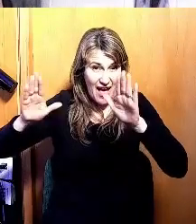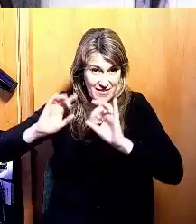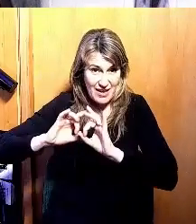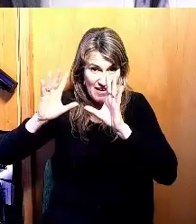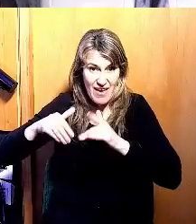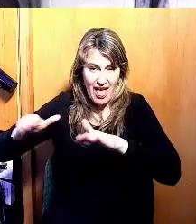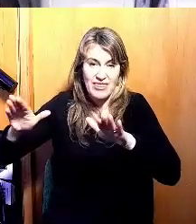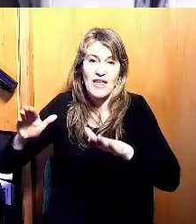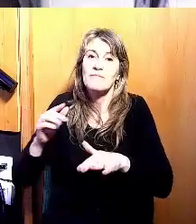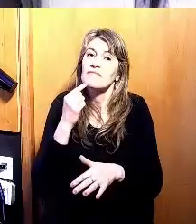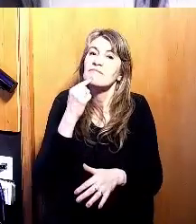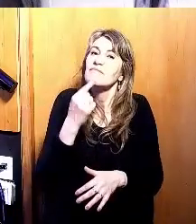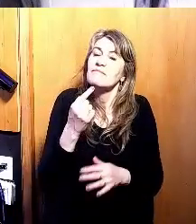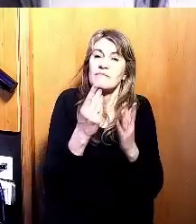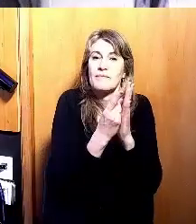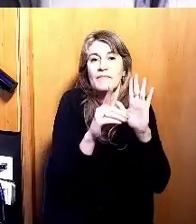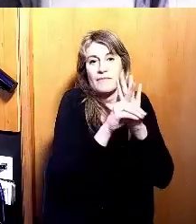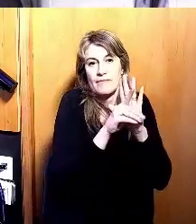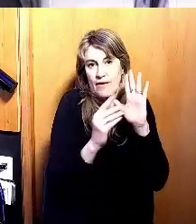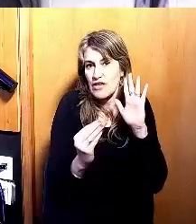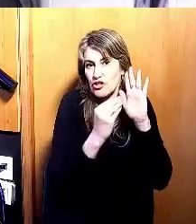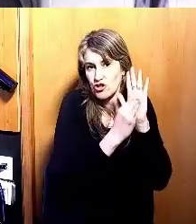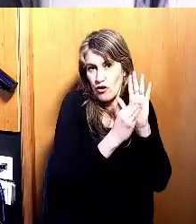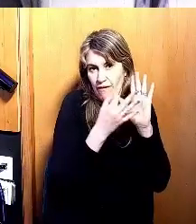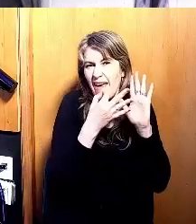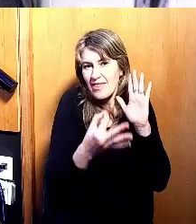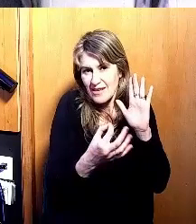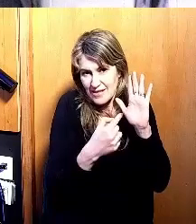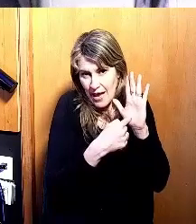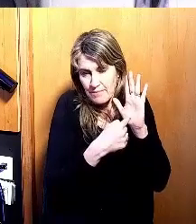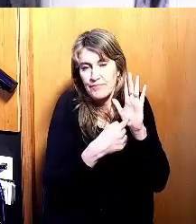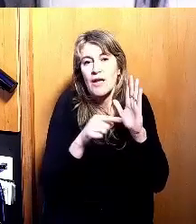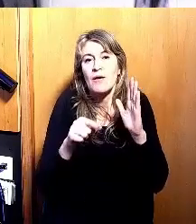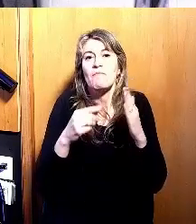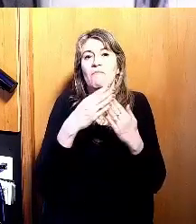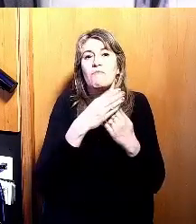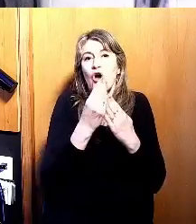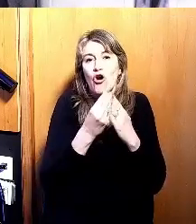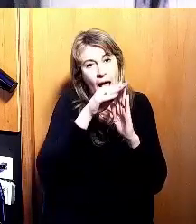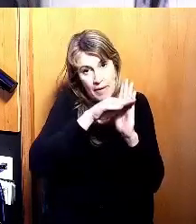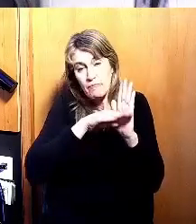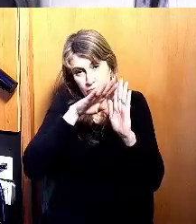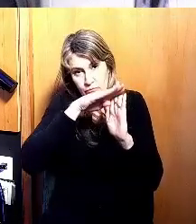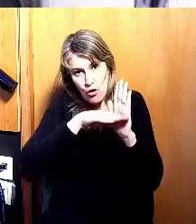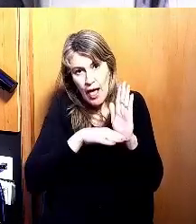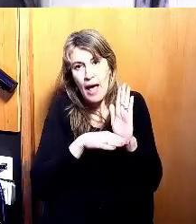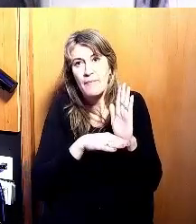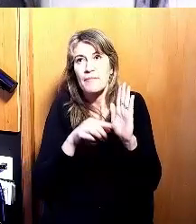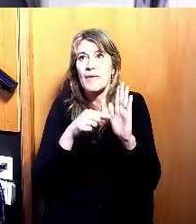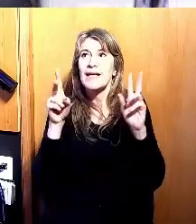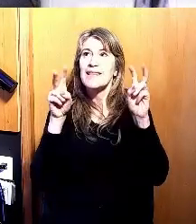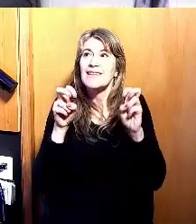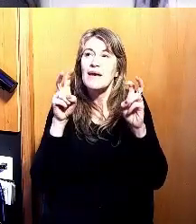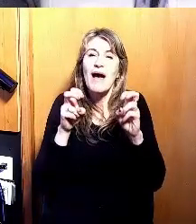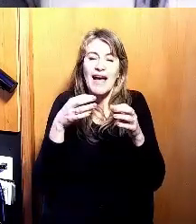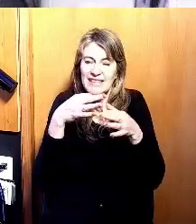Como dice acá en su definición, es un programa enmarcado en la estrategia general